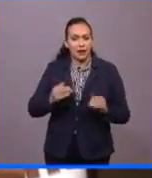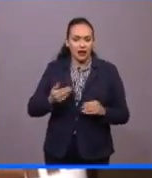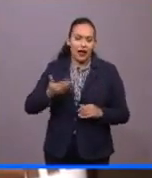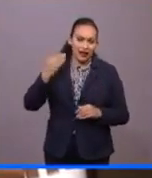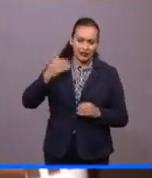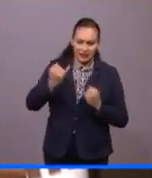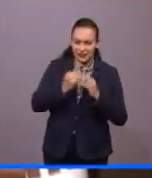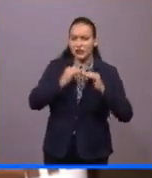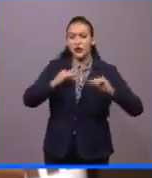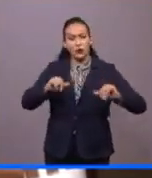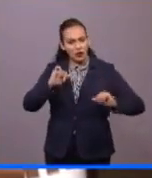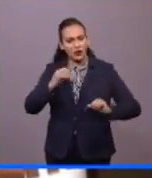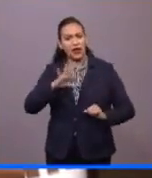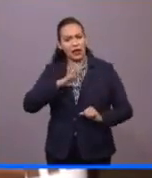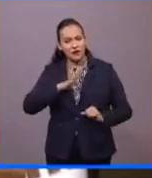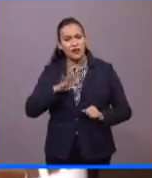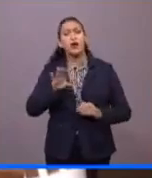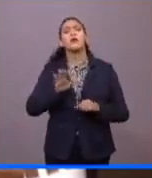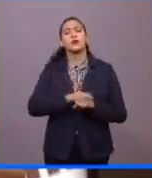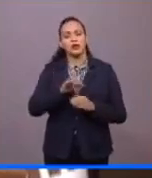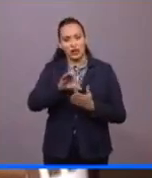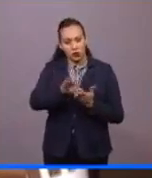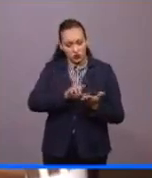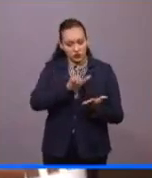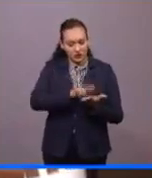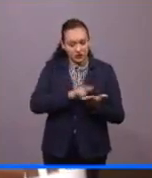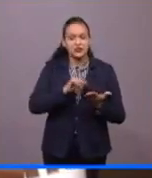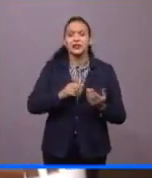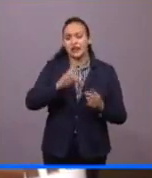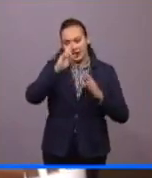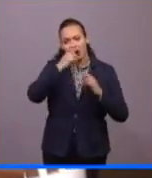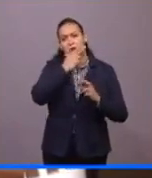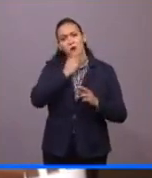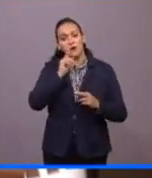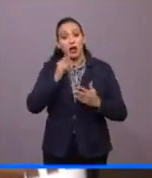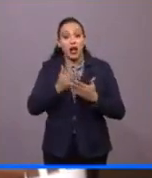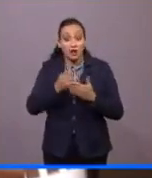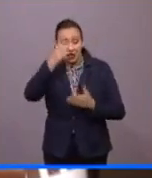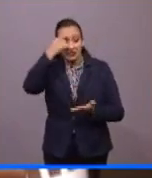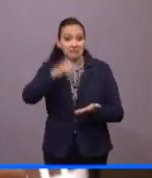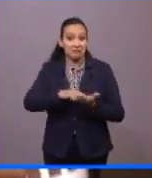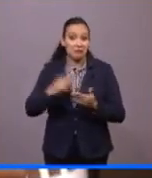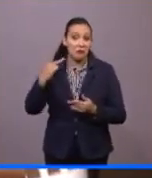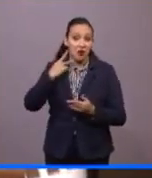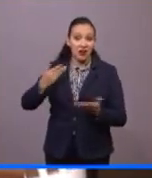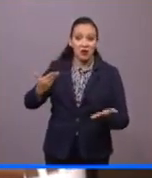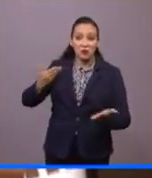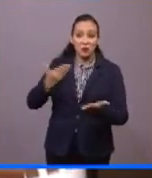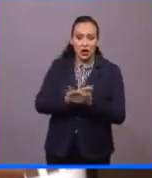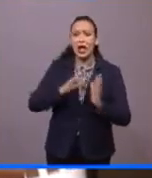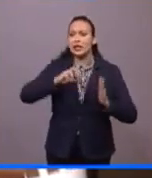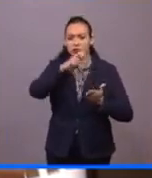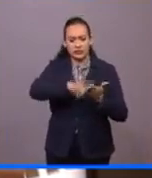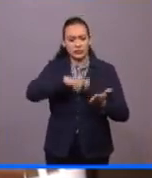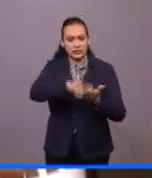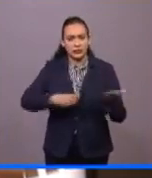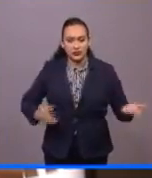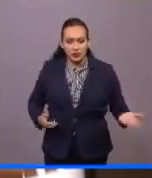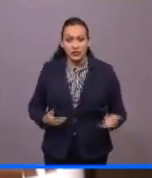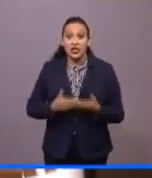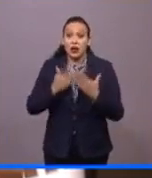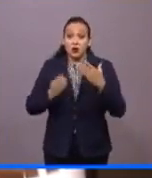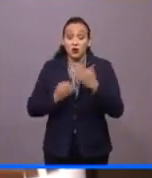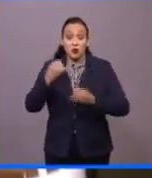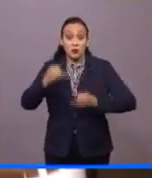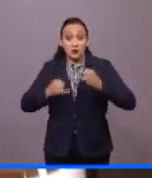máxima norma política del país puede ser modificada a modo, sin consensos, y ahora también interpretada por juzgadores que abiertamente